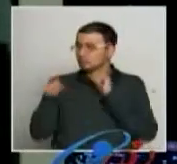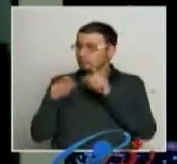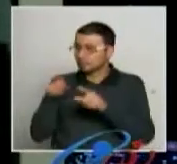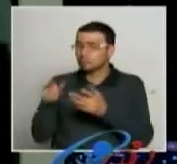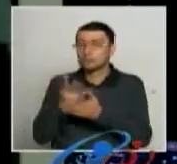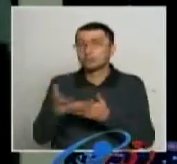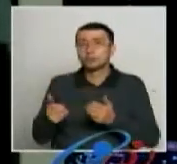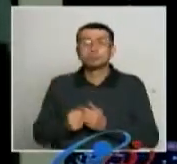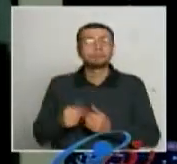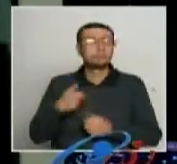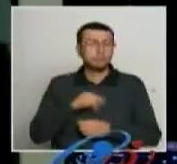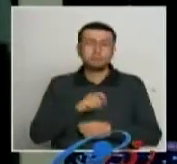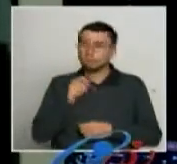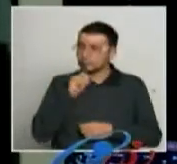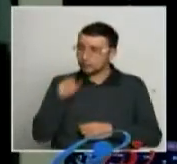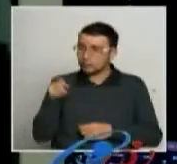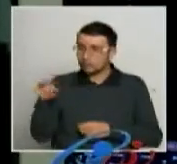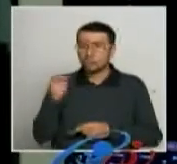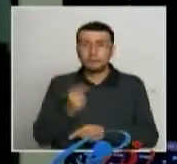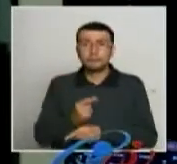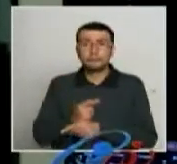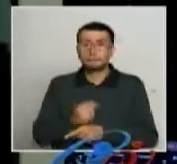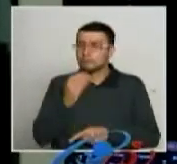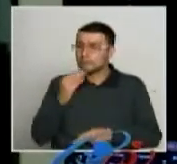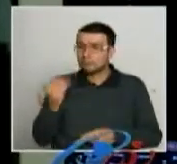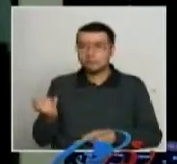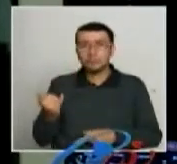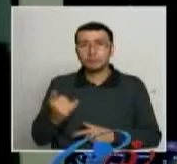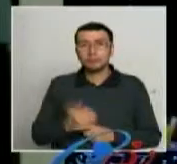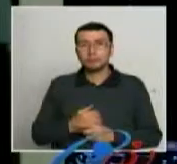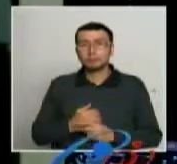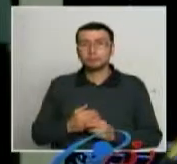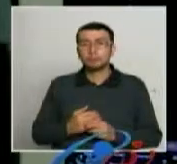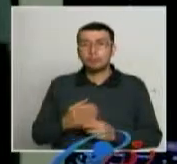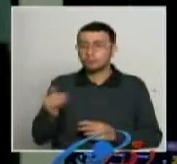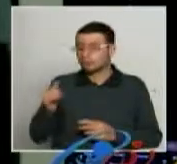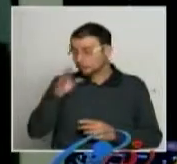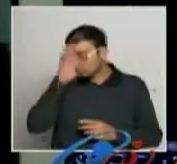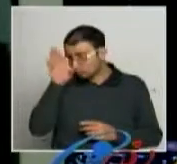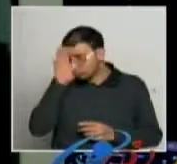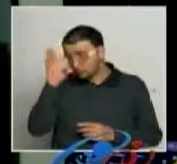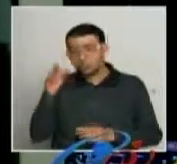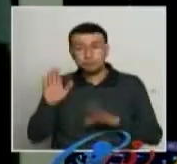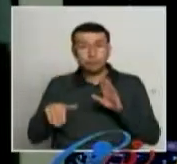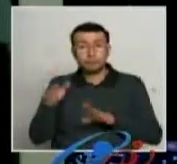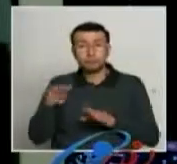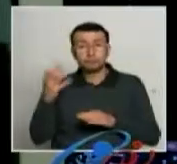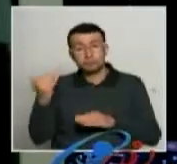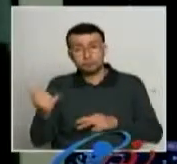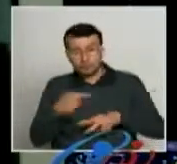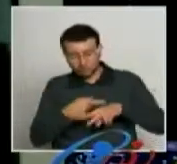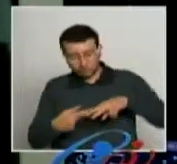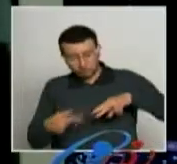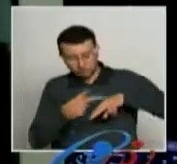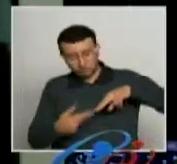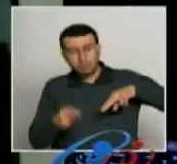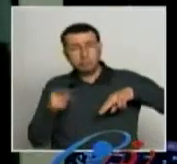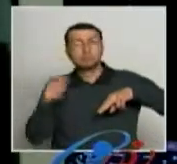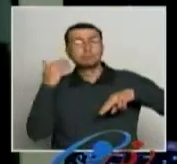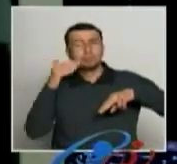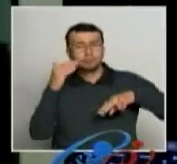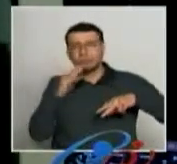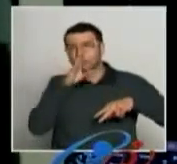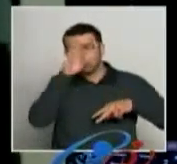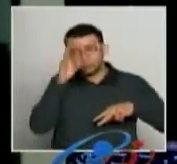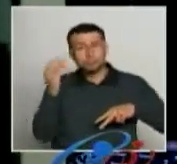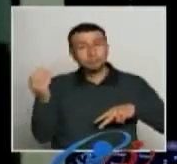Entonces le preguntamos eso. En el caso de la patología venosa es más frecuente pues en el sexo femenino. Como decía el